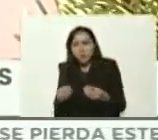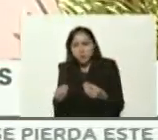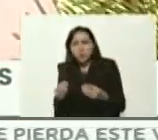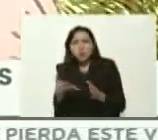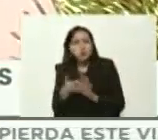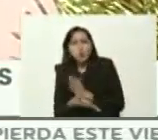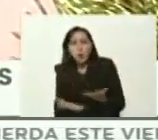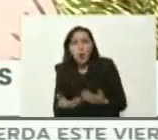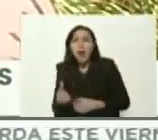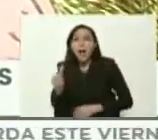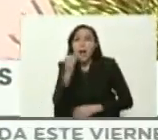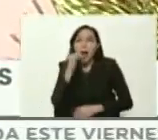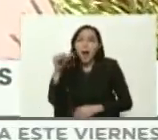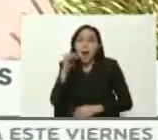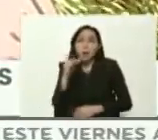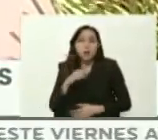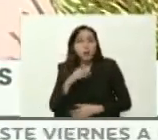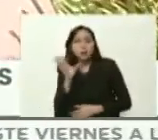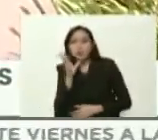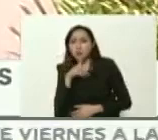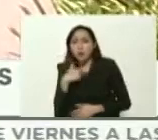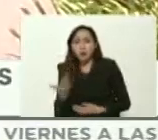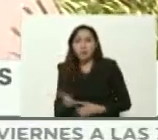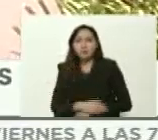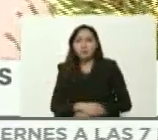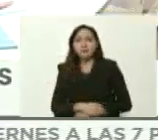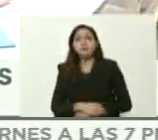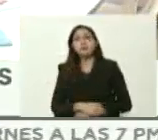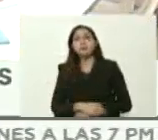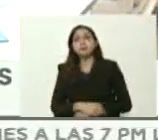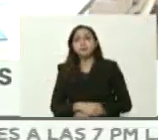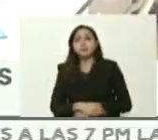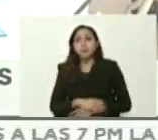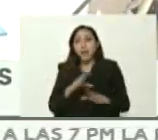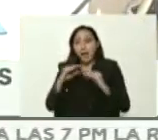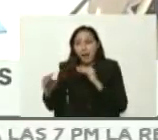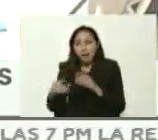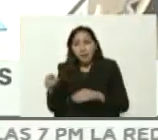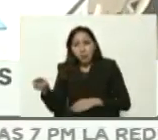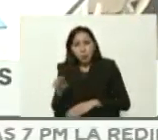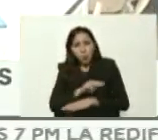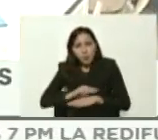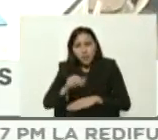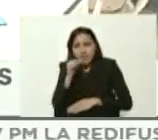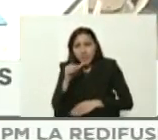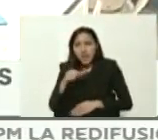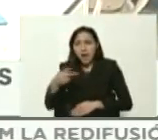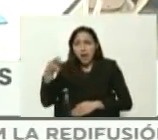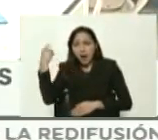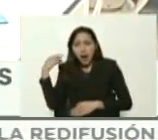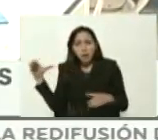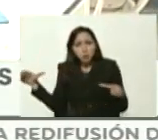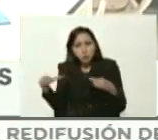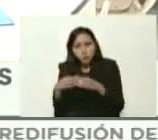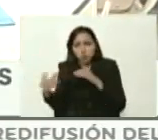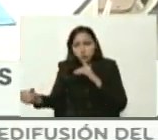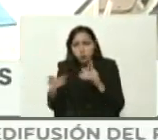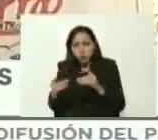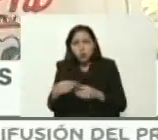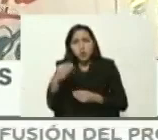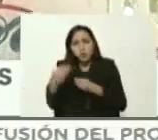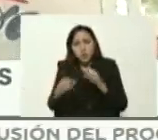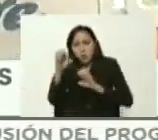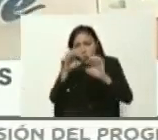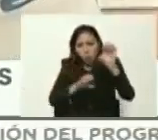agua. Ya hablando con la ministra, pues, ayer vino un equipo, se hizo un levantamiento, pues, de